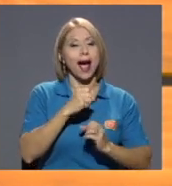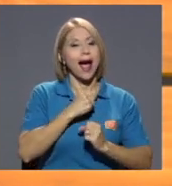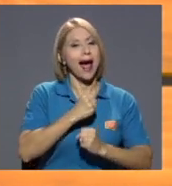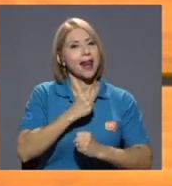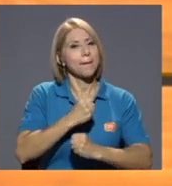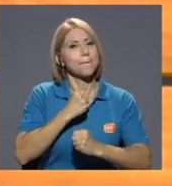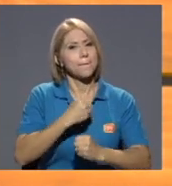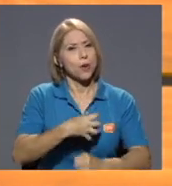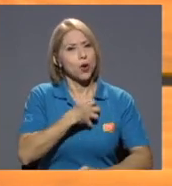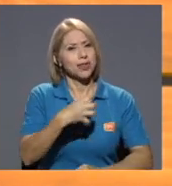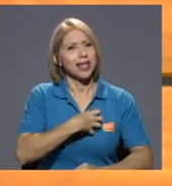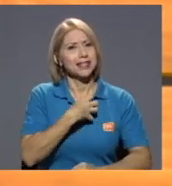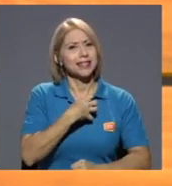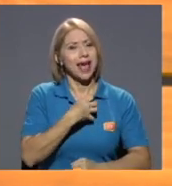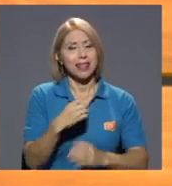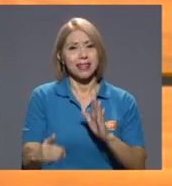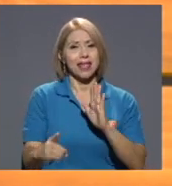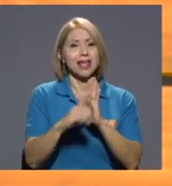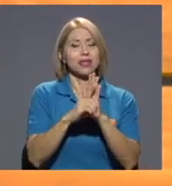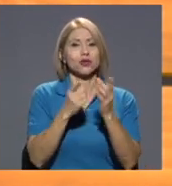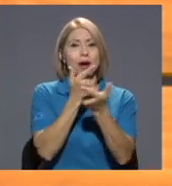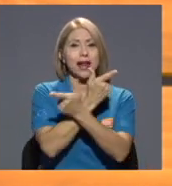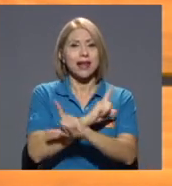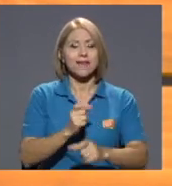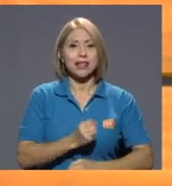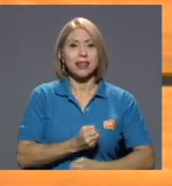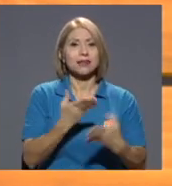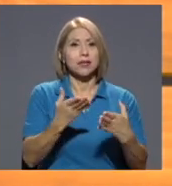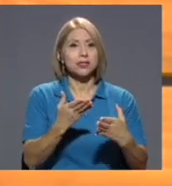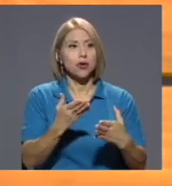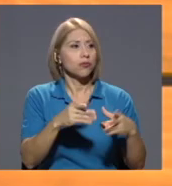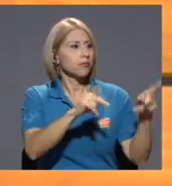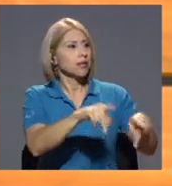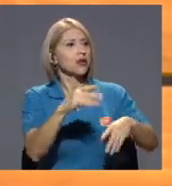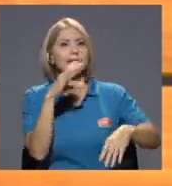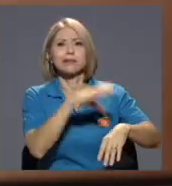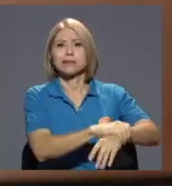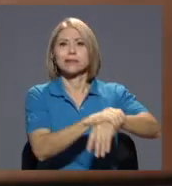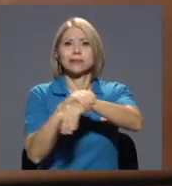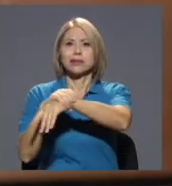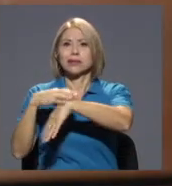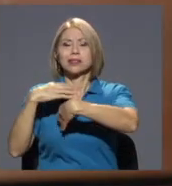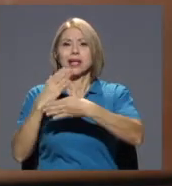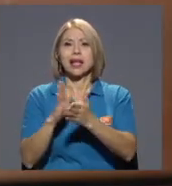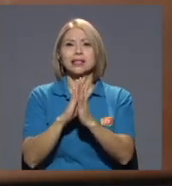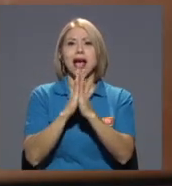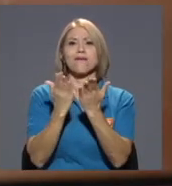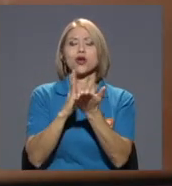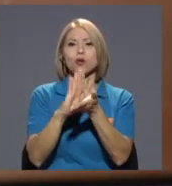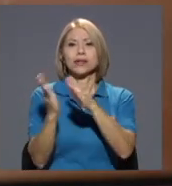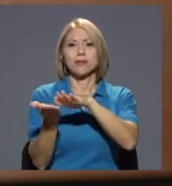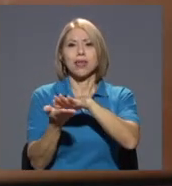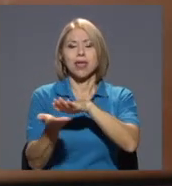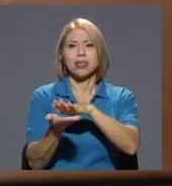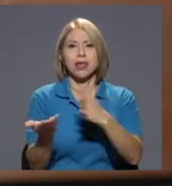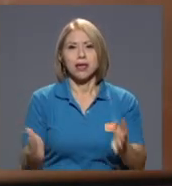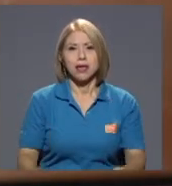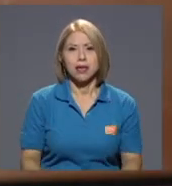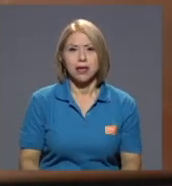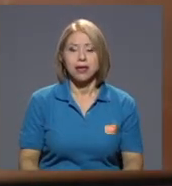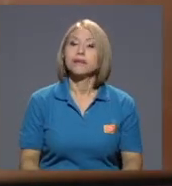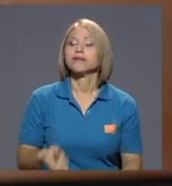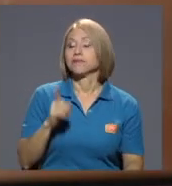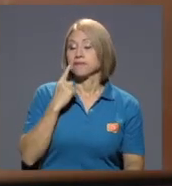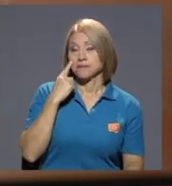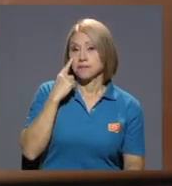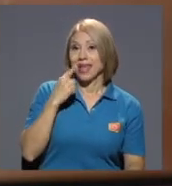libertad la expresión se ha visto judicial izado yo quiero ampliar lo siguiente si bien es cierto que tenemos estos casos que